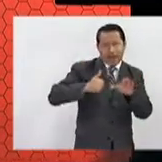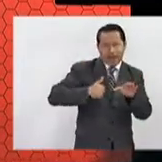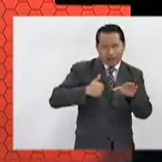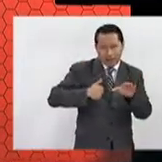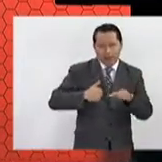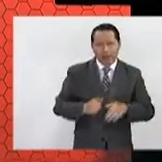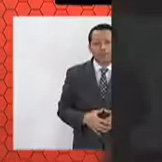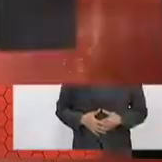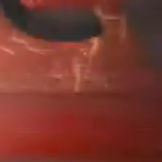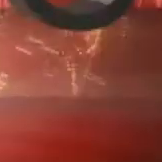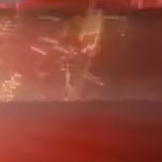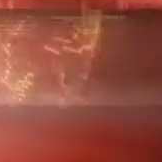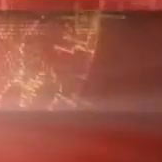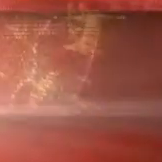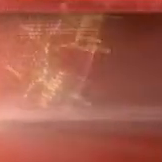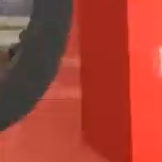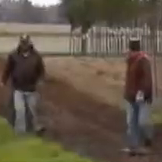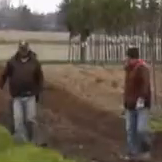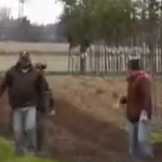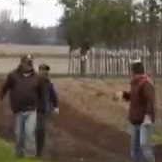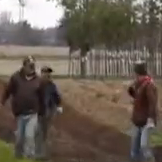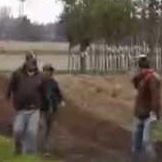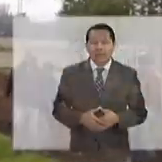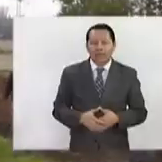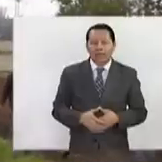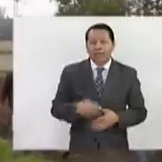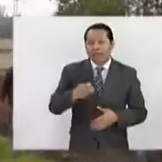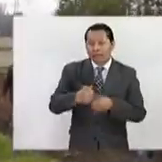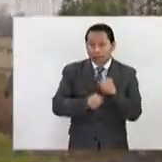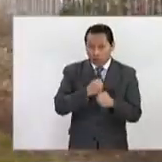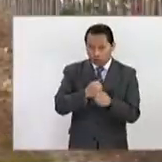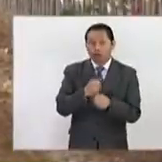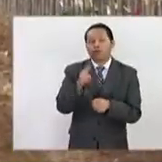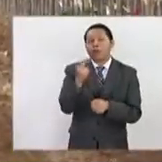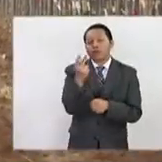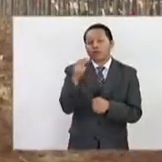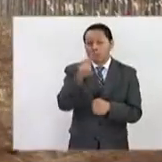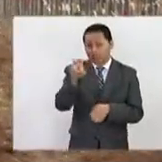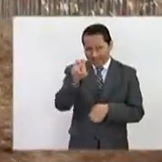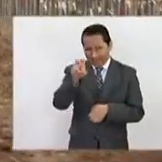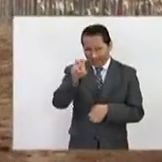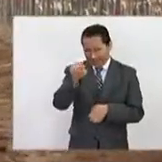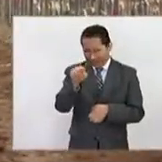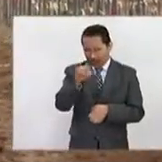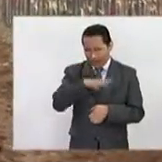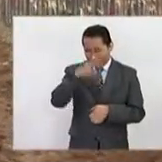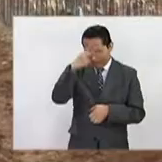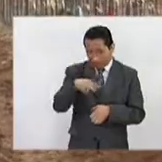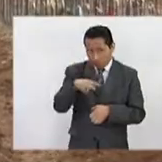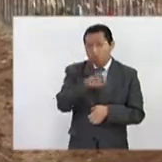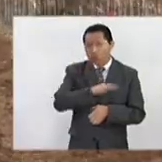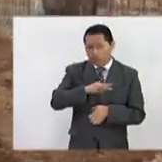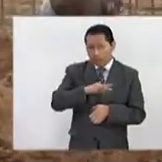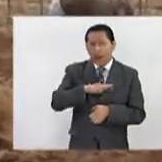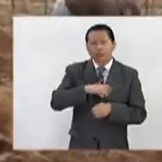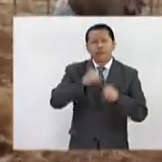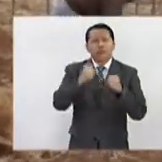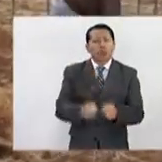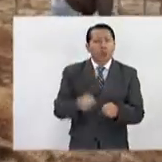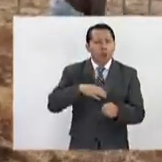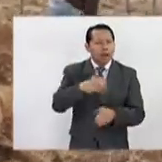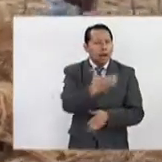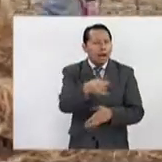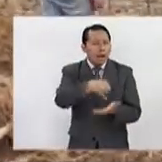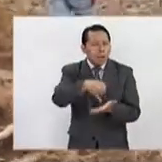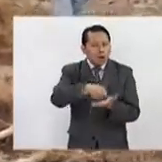naciones. Este año, 25.263 mexicanos han contribuido para garantizar la producción del campo en